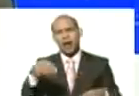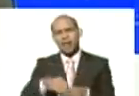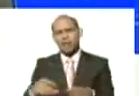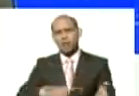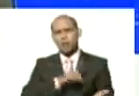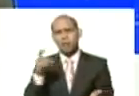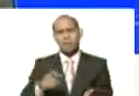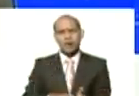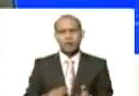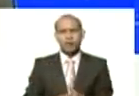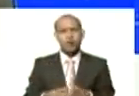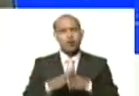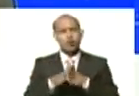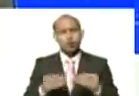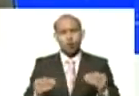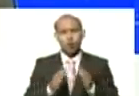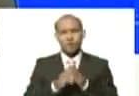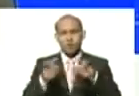guardia.